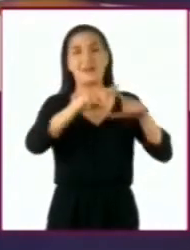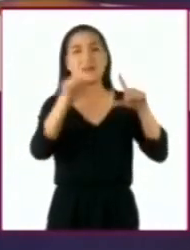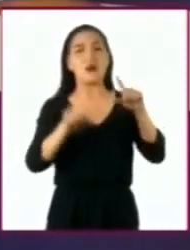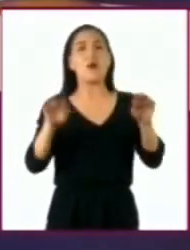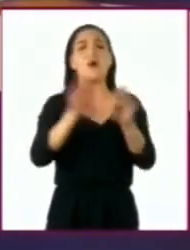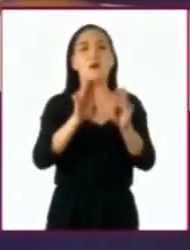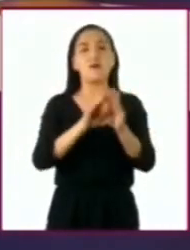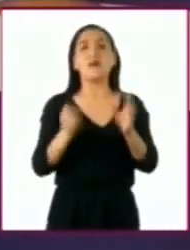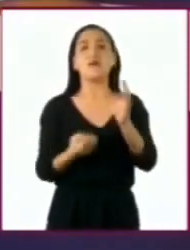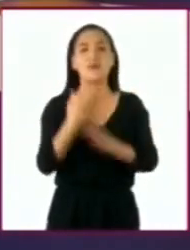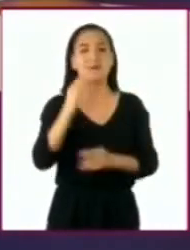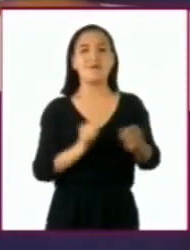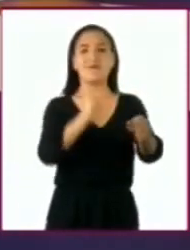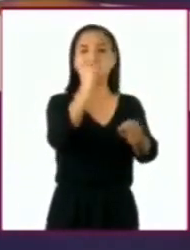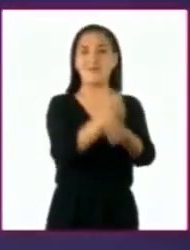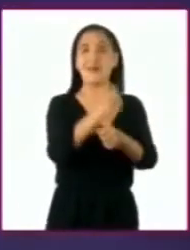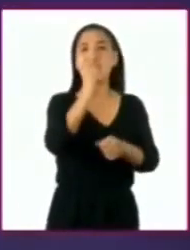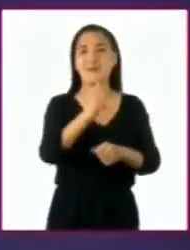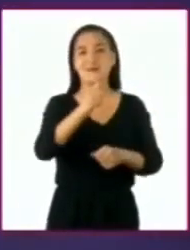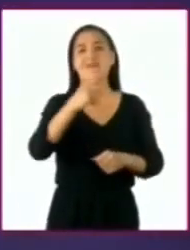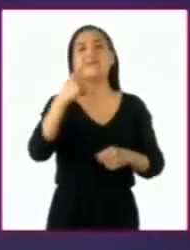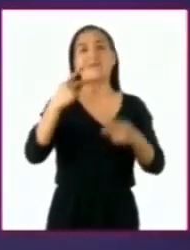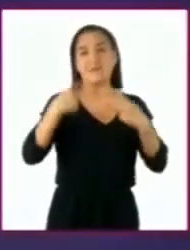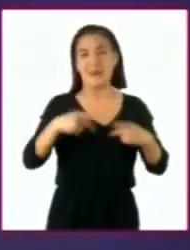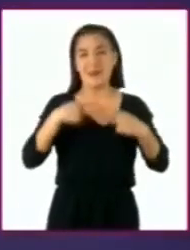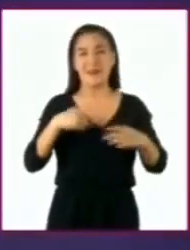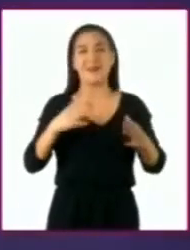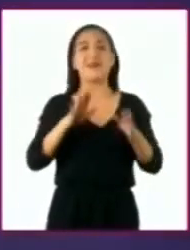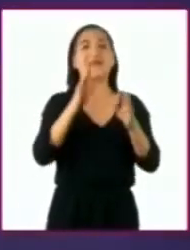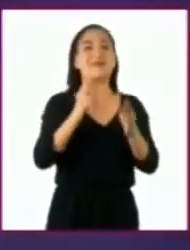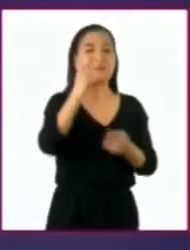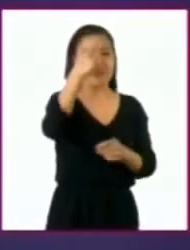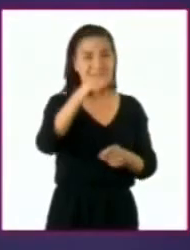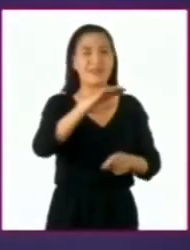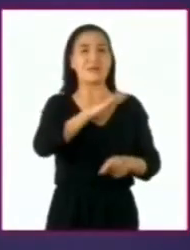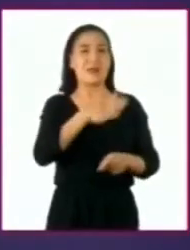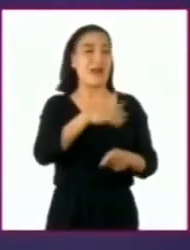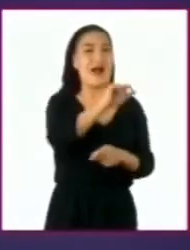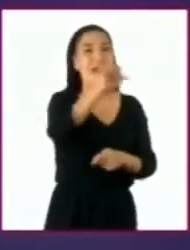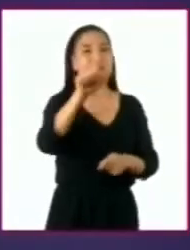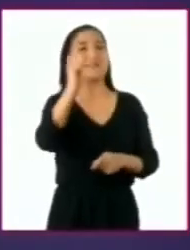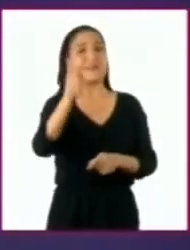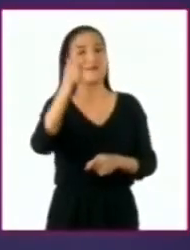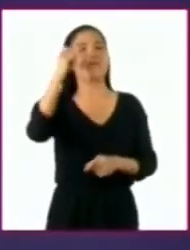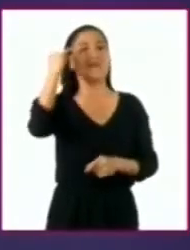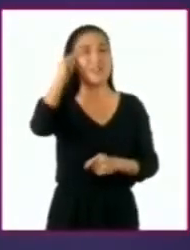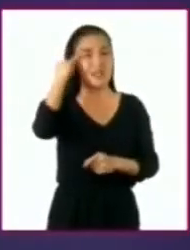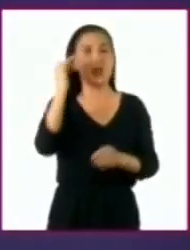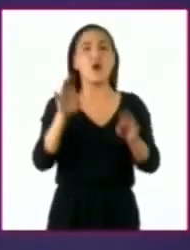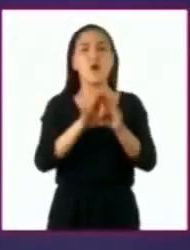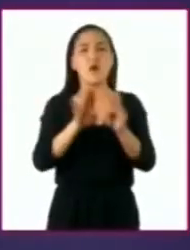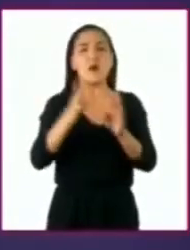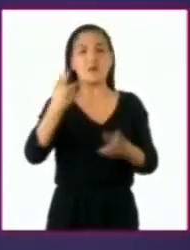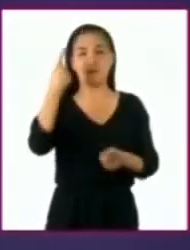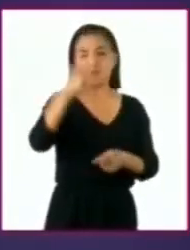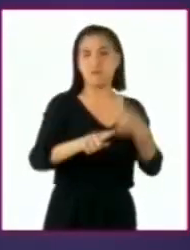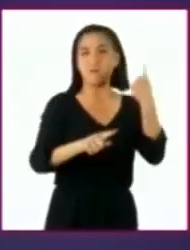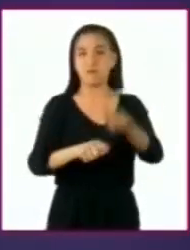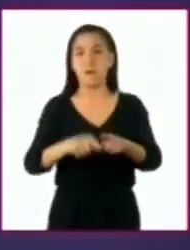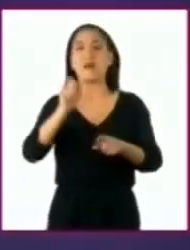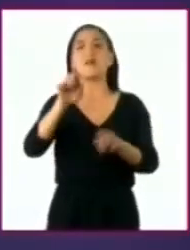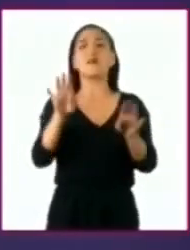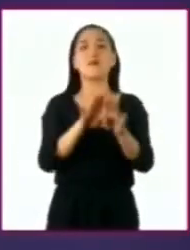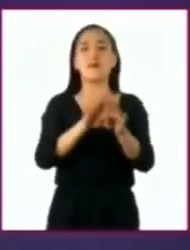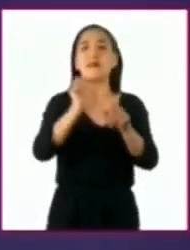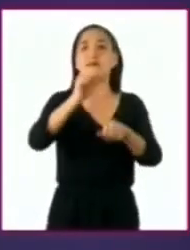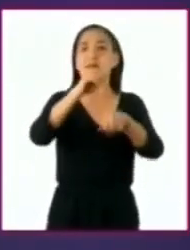los españoles a los indígenas. Es decir, aprenderán en qué consistió el sistema de encomienda y el tributo. Lo anterior